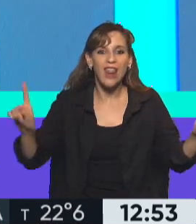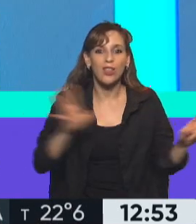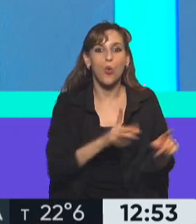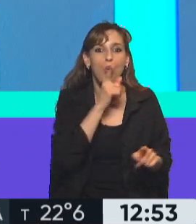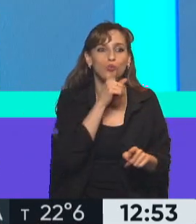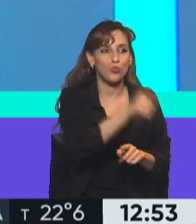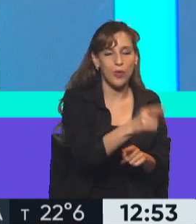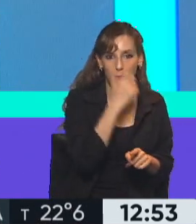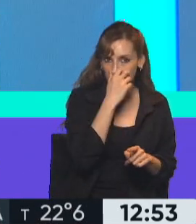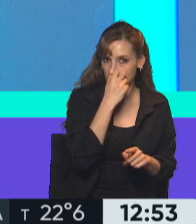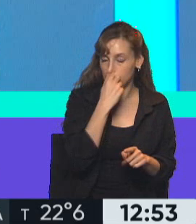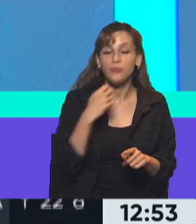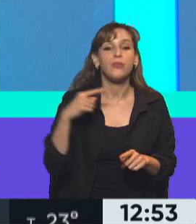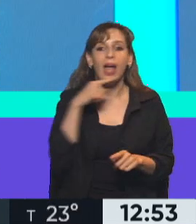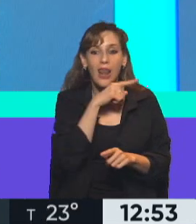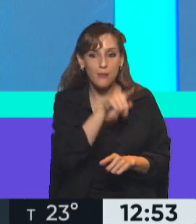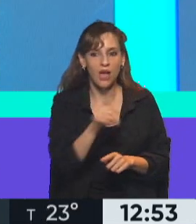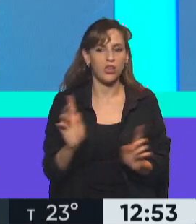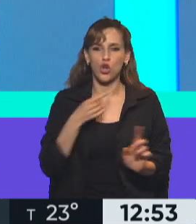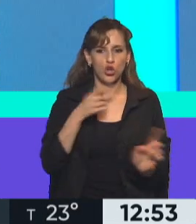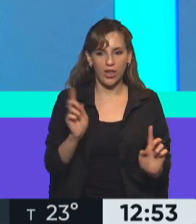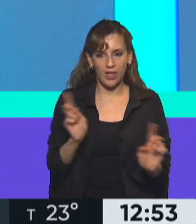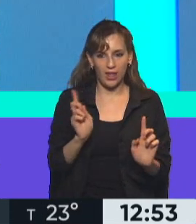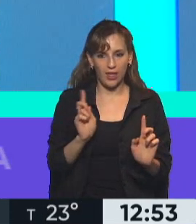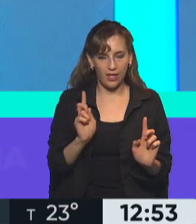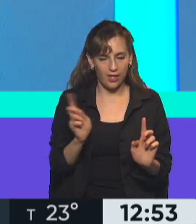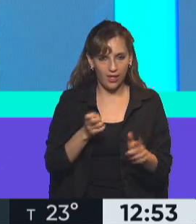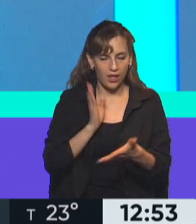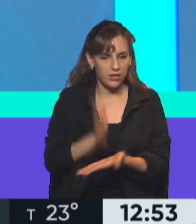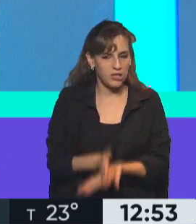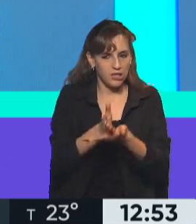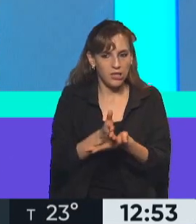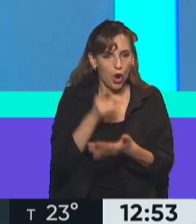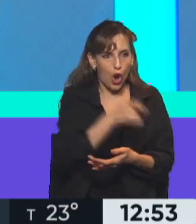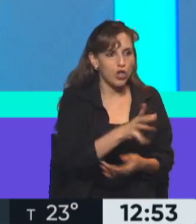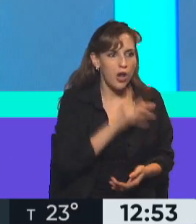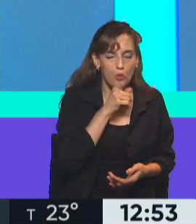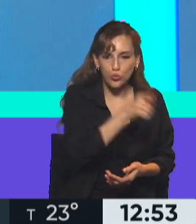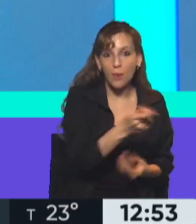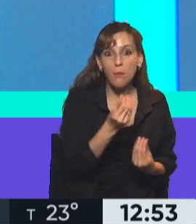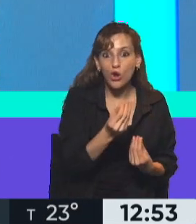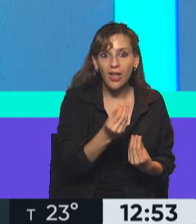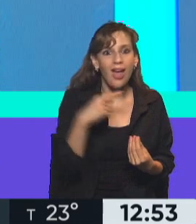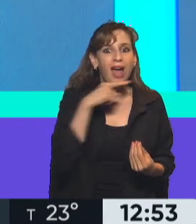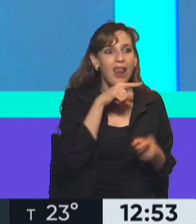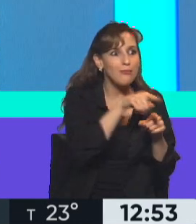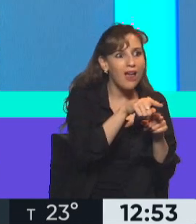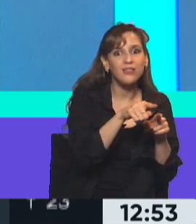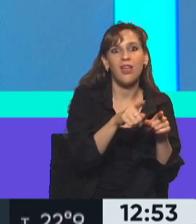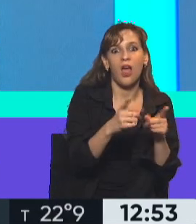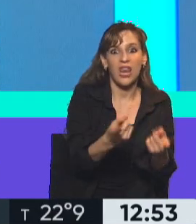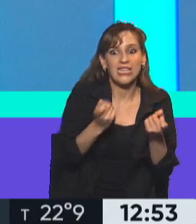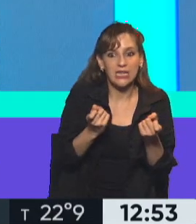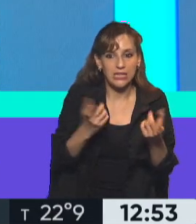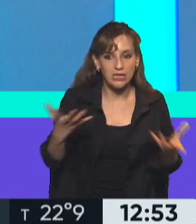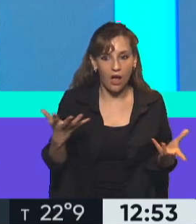ejemplo, Alemania no está de acuerdo con un bloqueo económico o una restricción muy fuerte a Rusia. ¿Por qué? Porque Alemania depende para el invierno de la